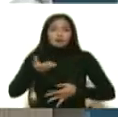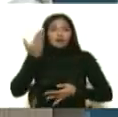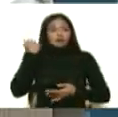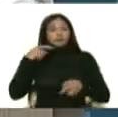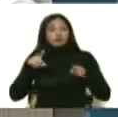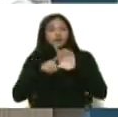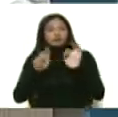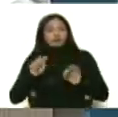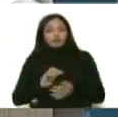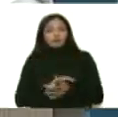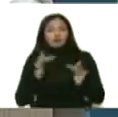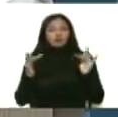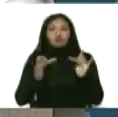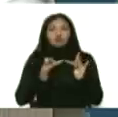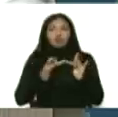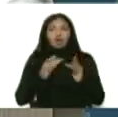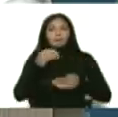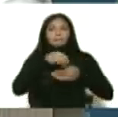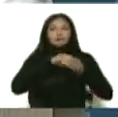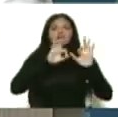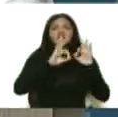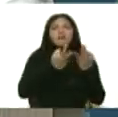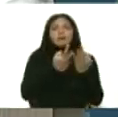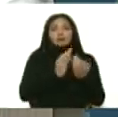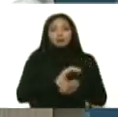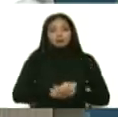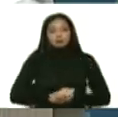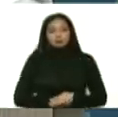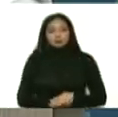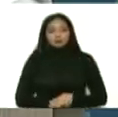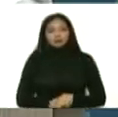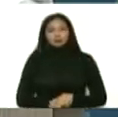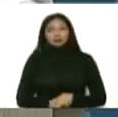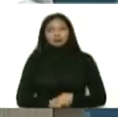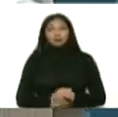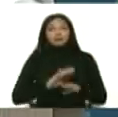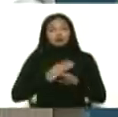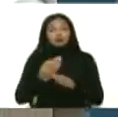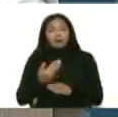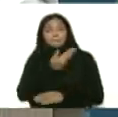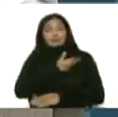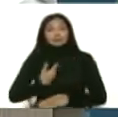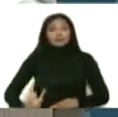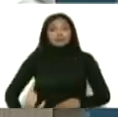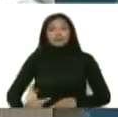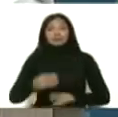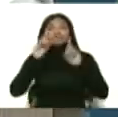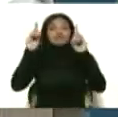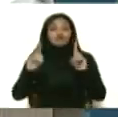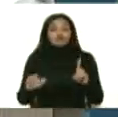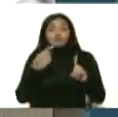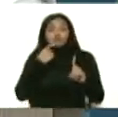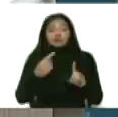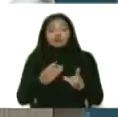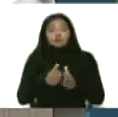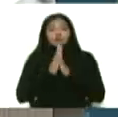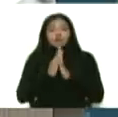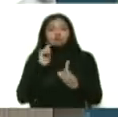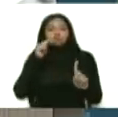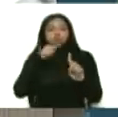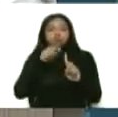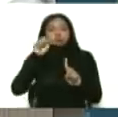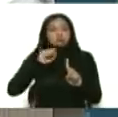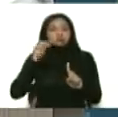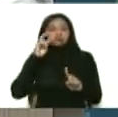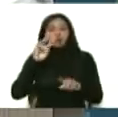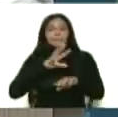casos de contagios intrafamiliares. Por eso es que el presidente Maduro tomó la decisión muy acertada desde el punto